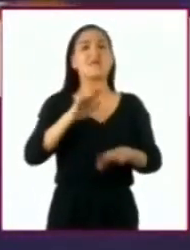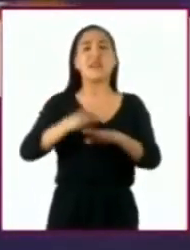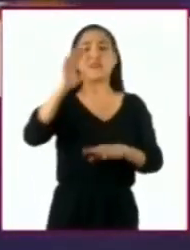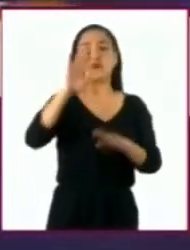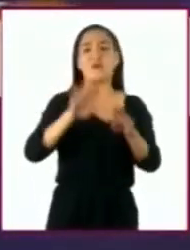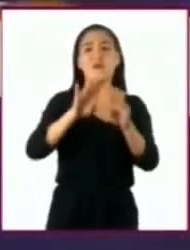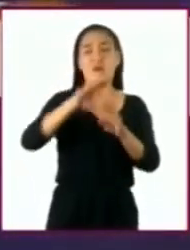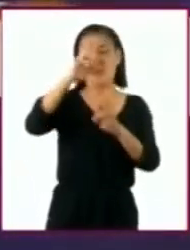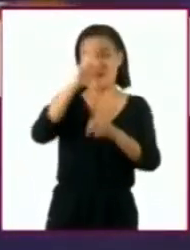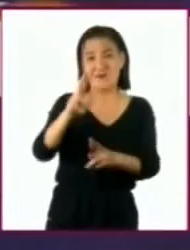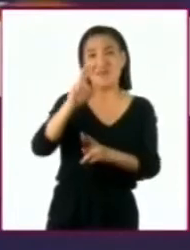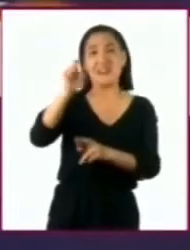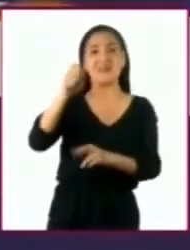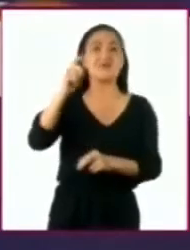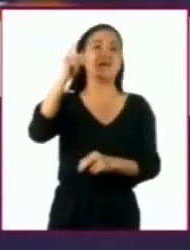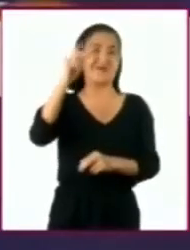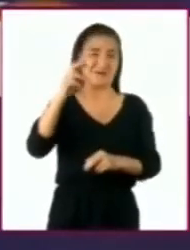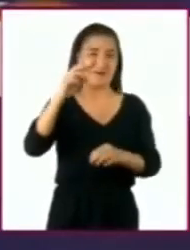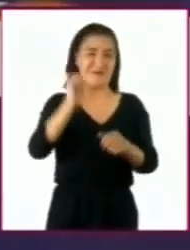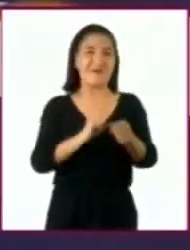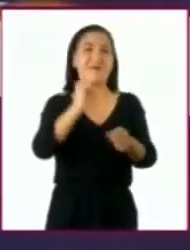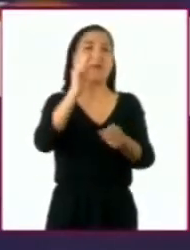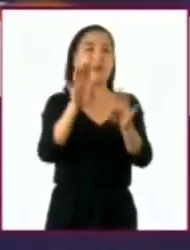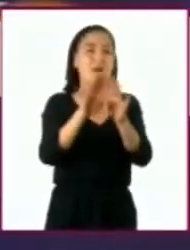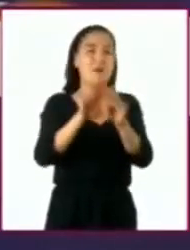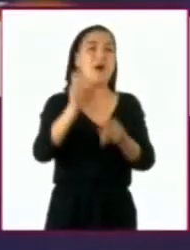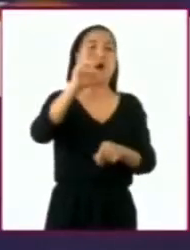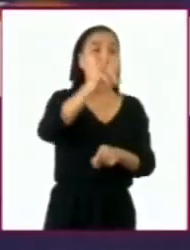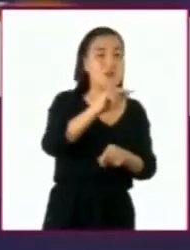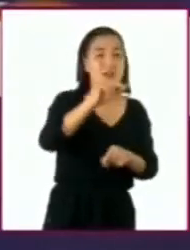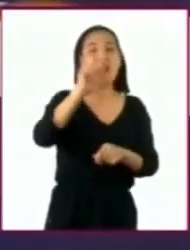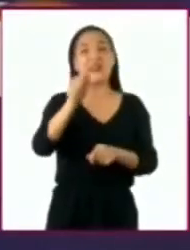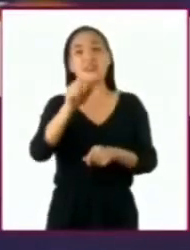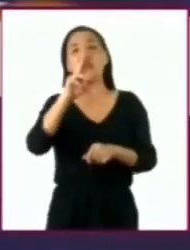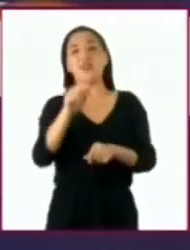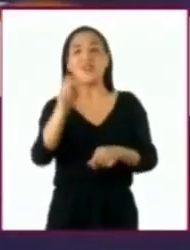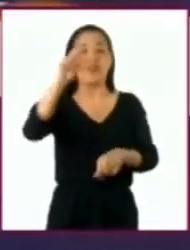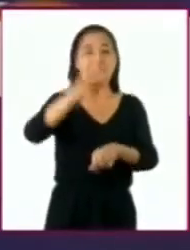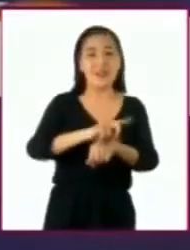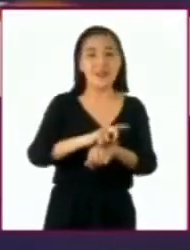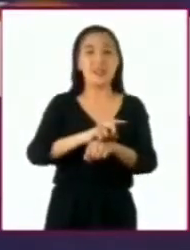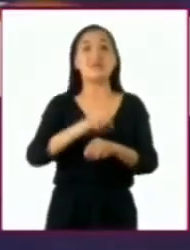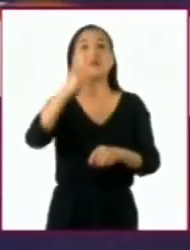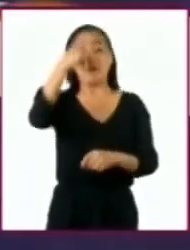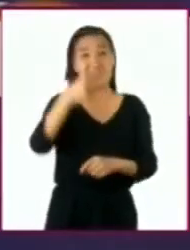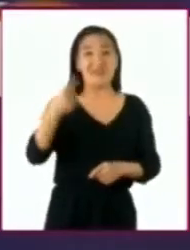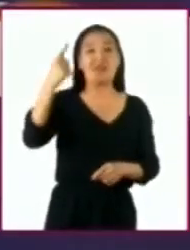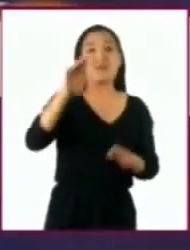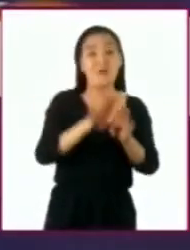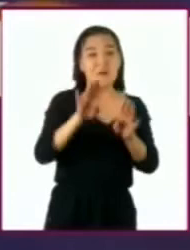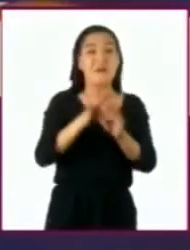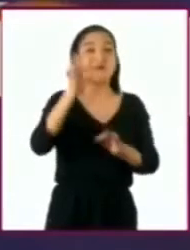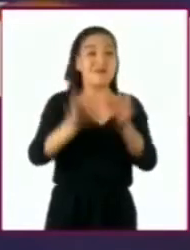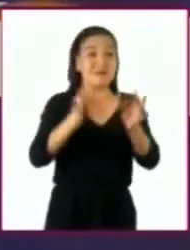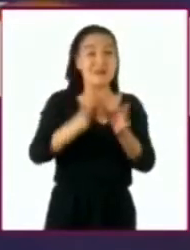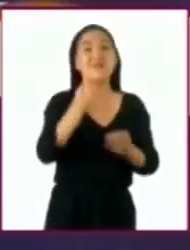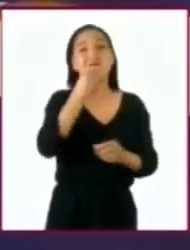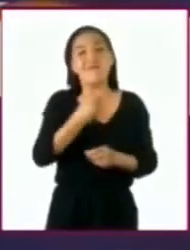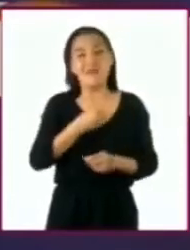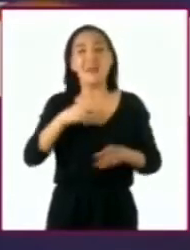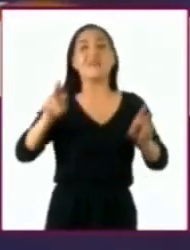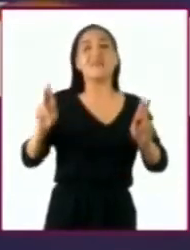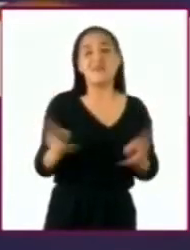comúnmente son de 80 en 80 días. Para poderlos cumplir, vendían los hijos y las tierras a los